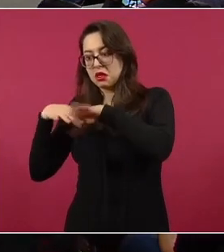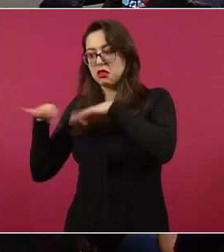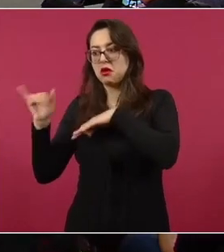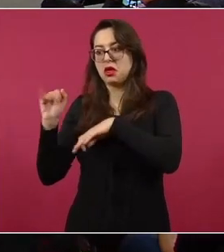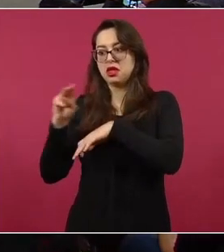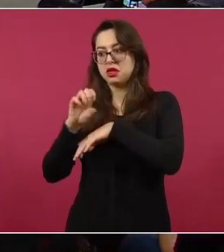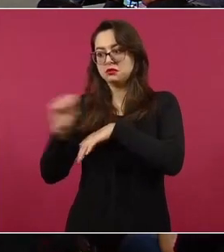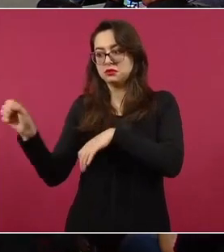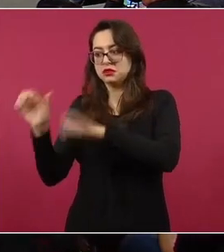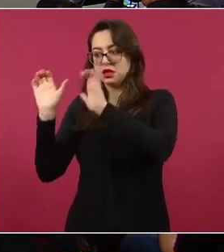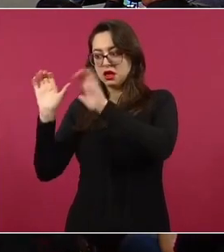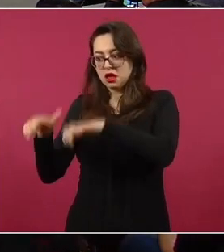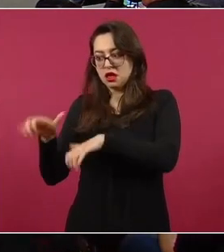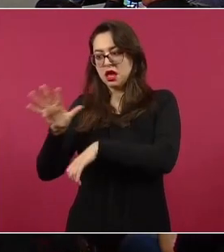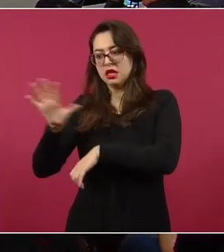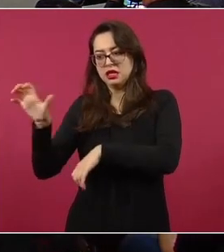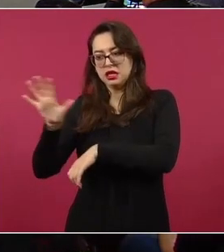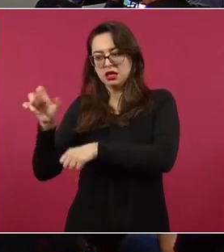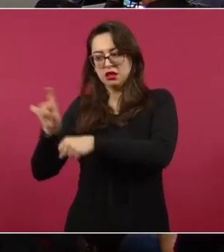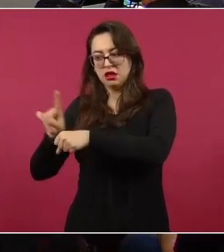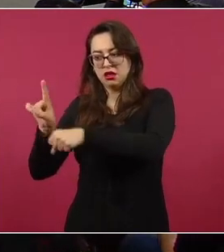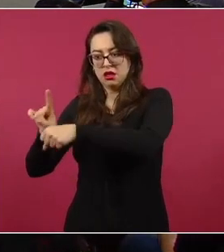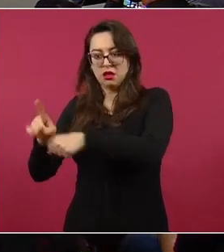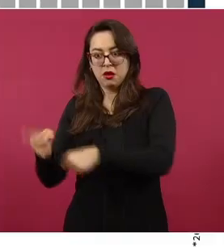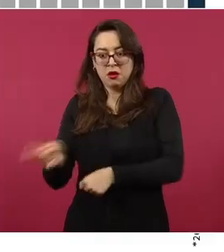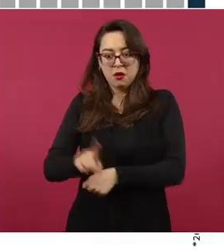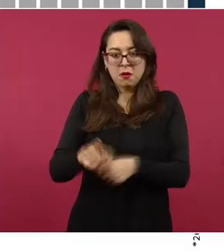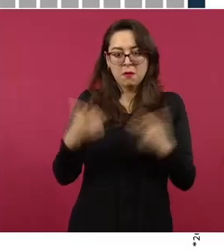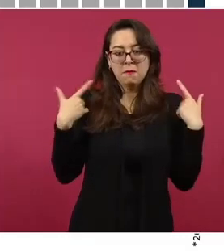Seguro Social, un maestro.